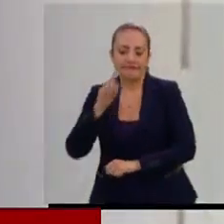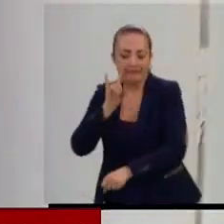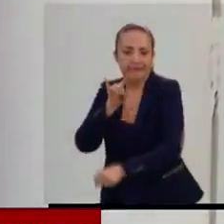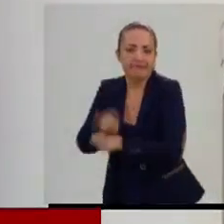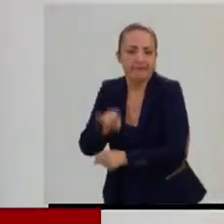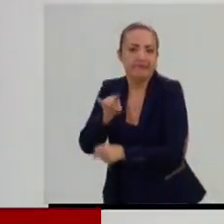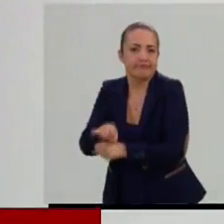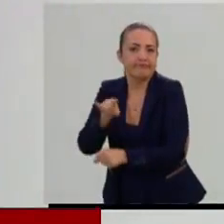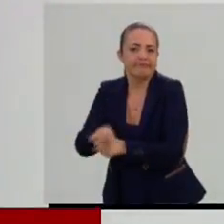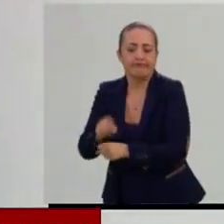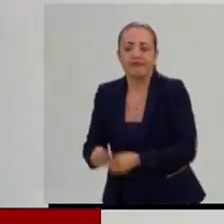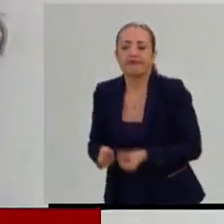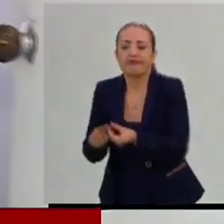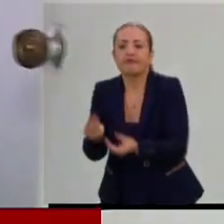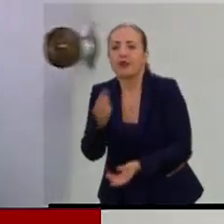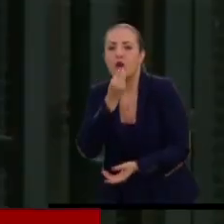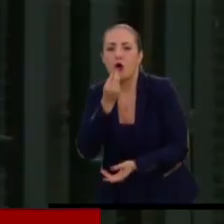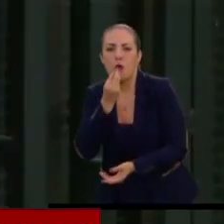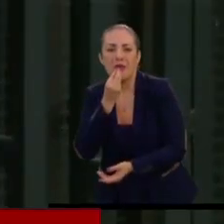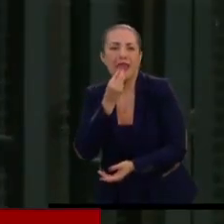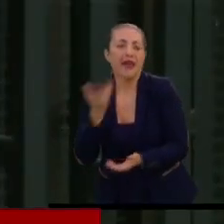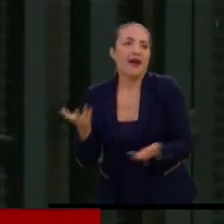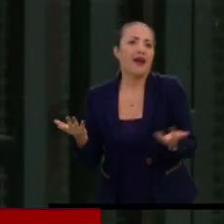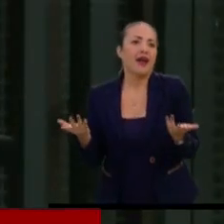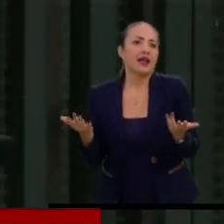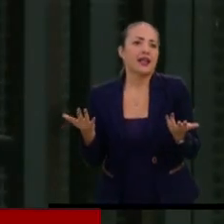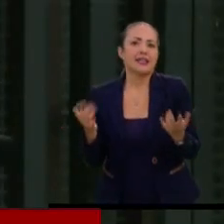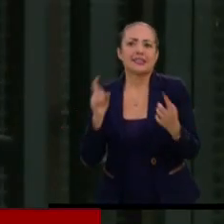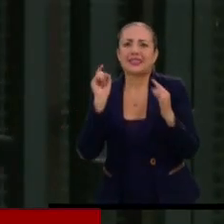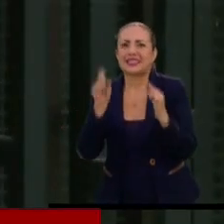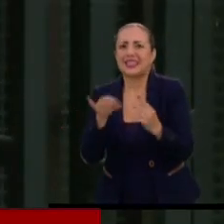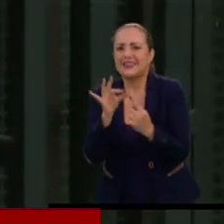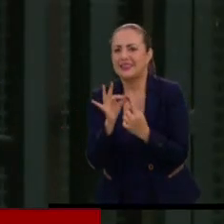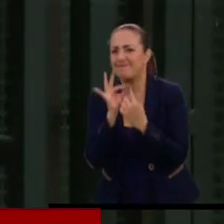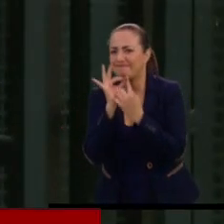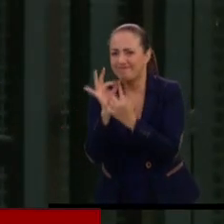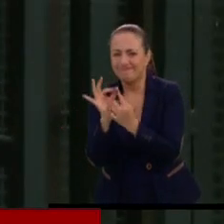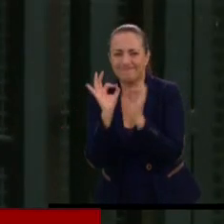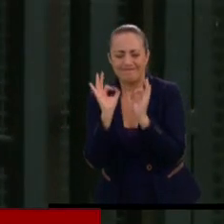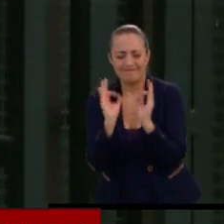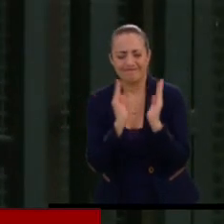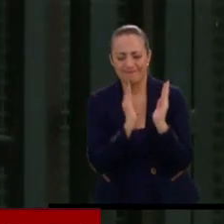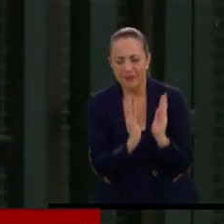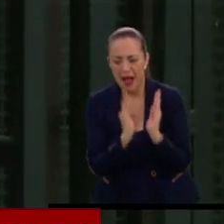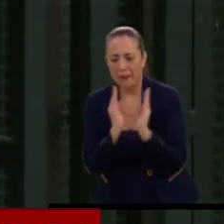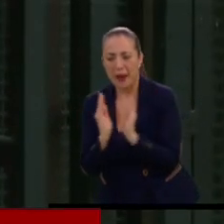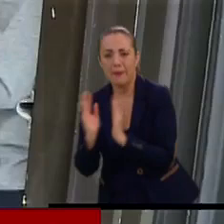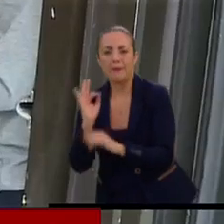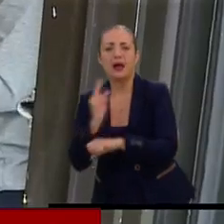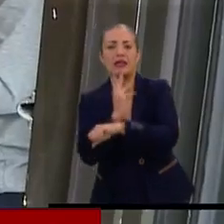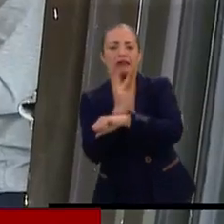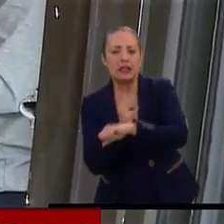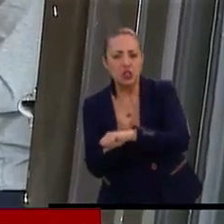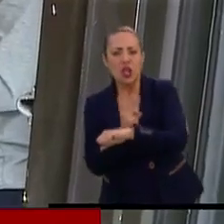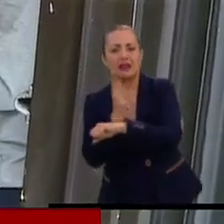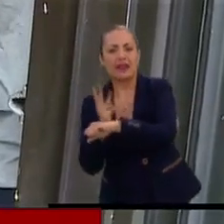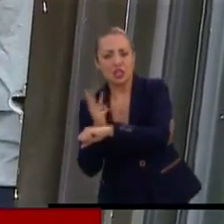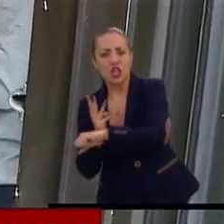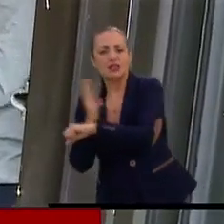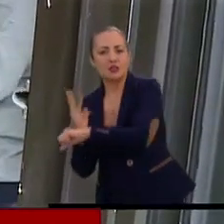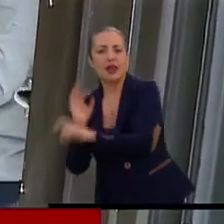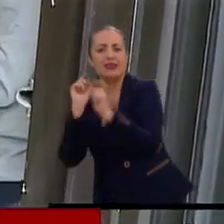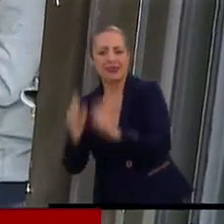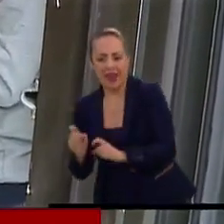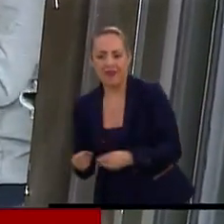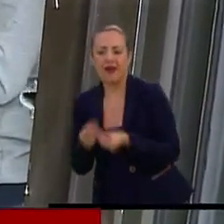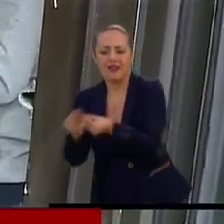pueda dar y la alimentación tiene que ser muy cuidadosa, ya que se le tiene que dar cada 3 horas. A la ausencia de trabajo